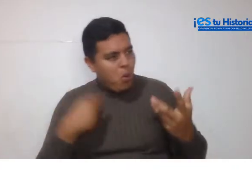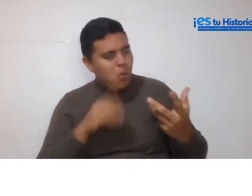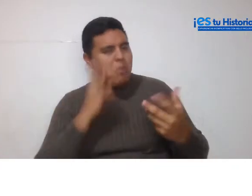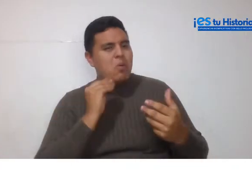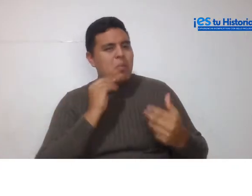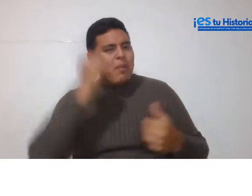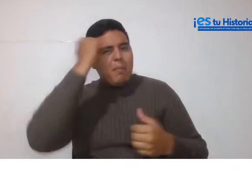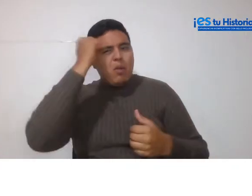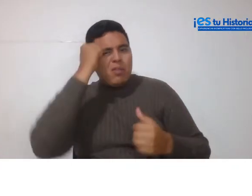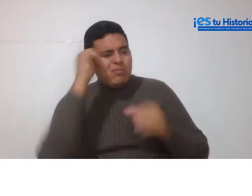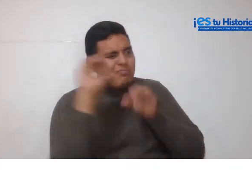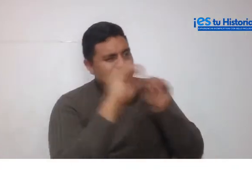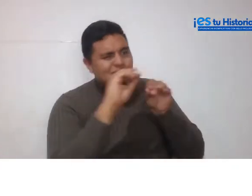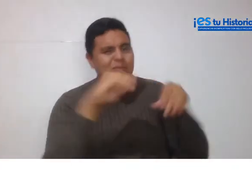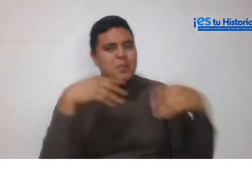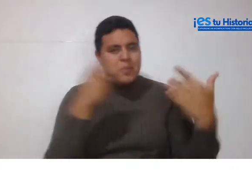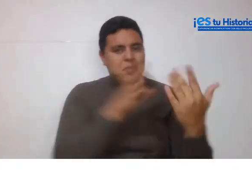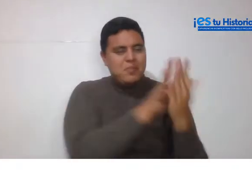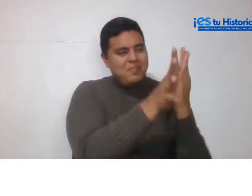docentes?